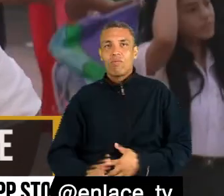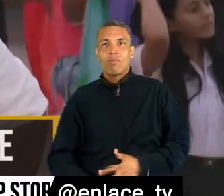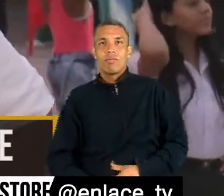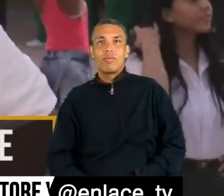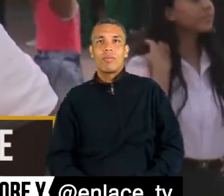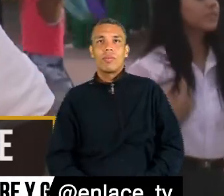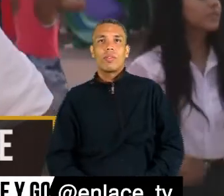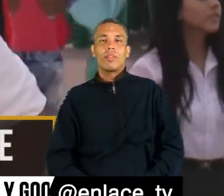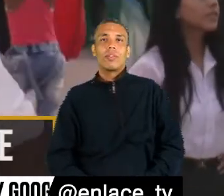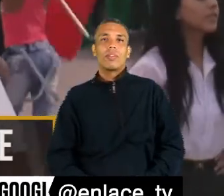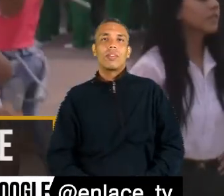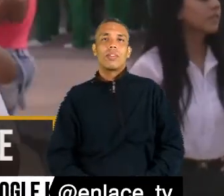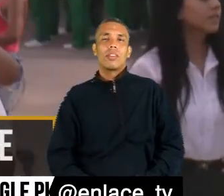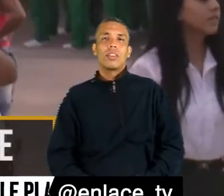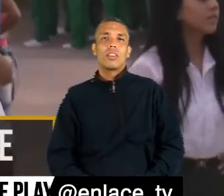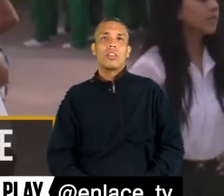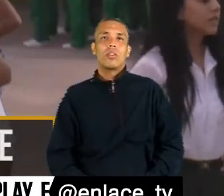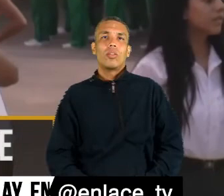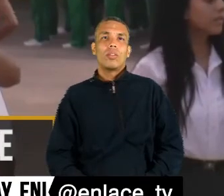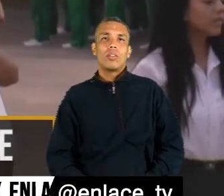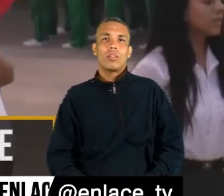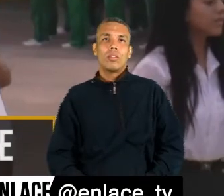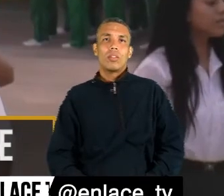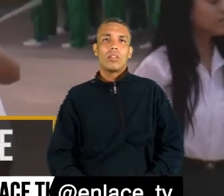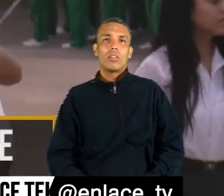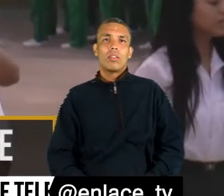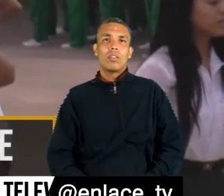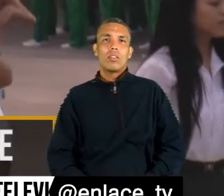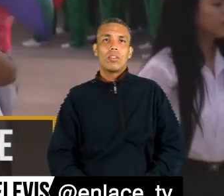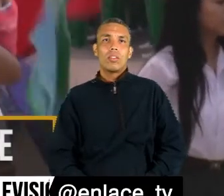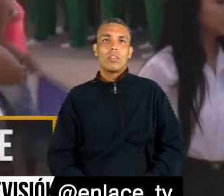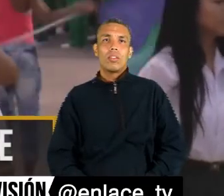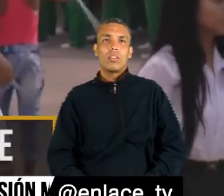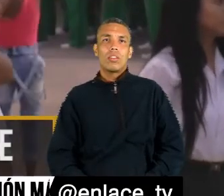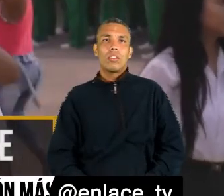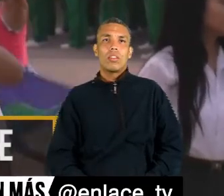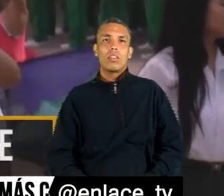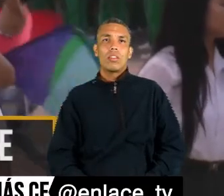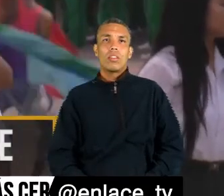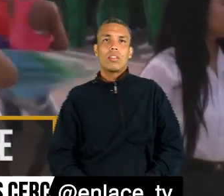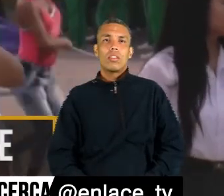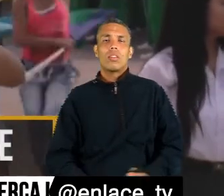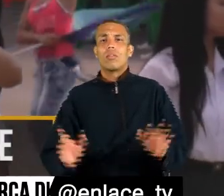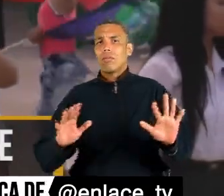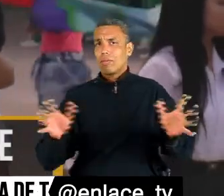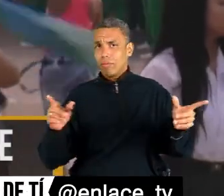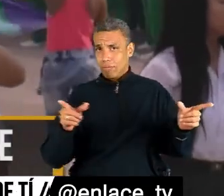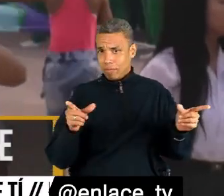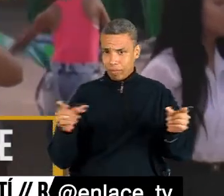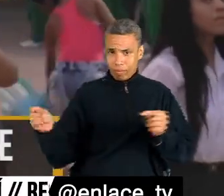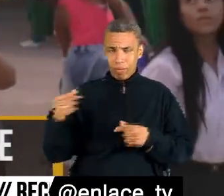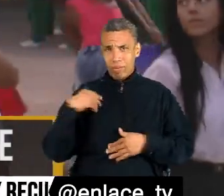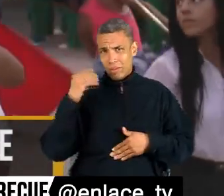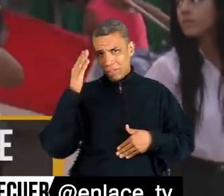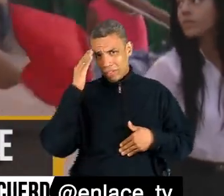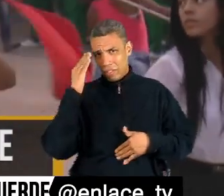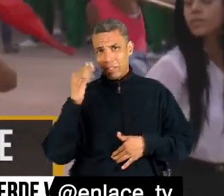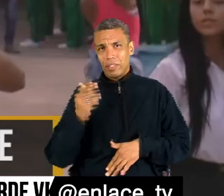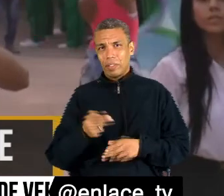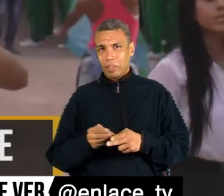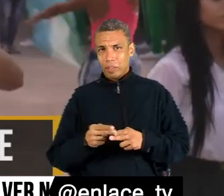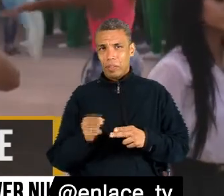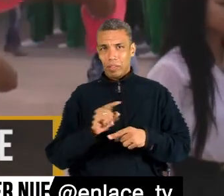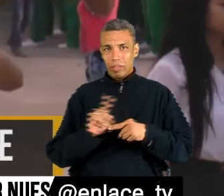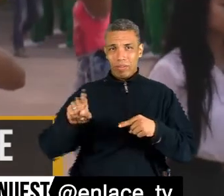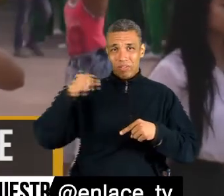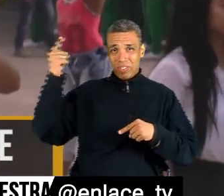Claro que sí, Juan David, el Instituto Técnico Superior Industrial ya se prepara con todo para el aniversario de Barranca Bermeja. Ahora es